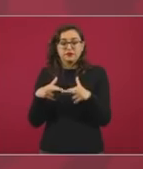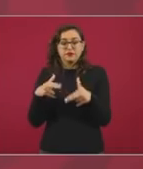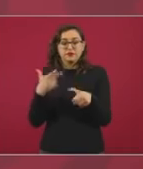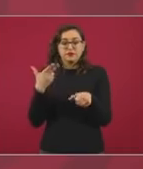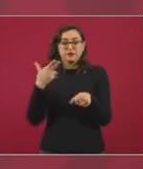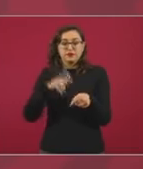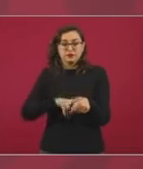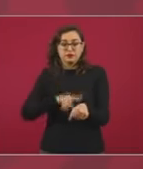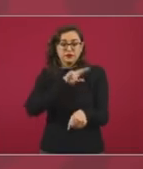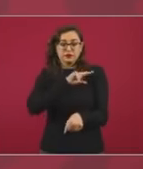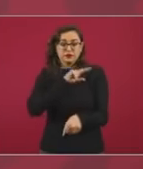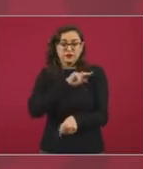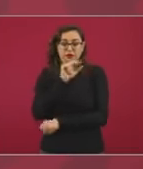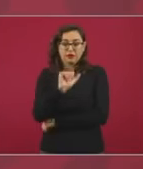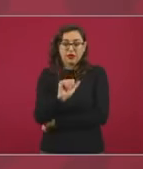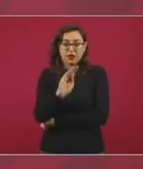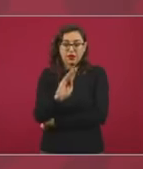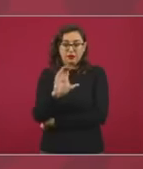el ABC,